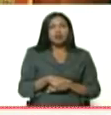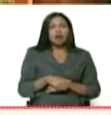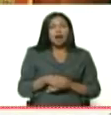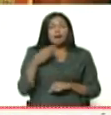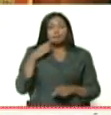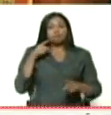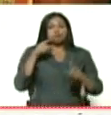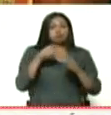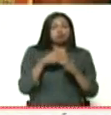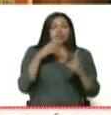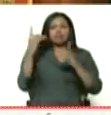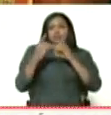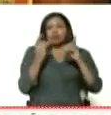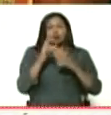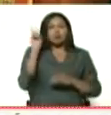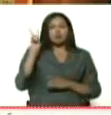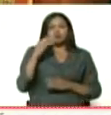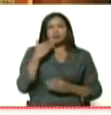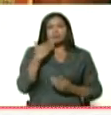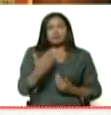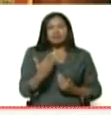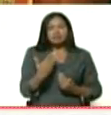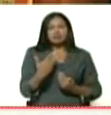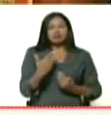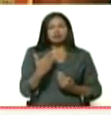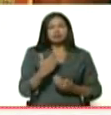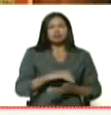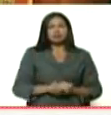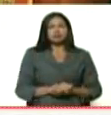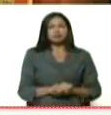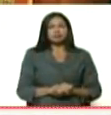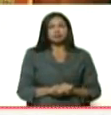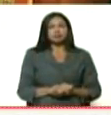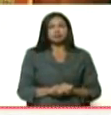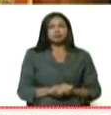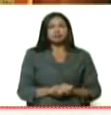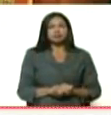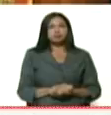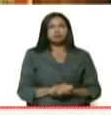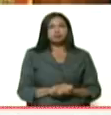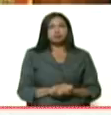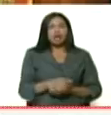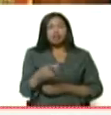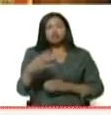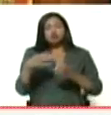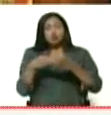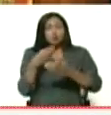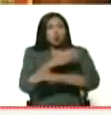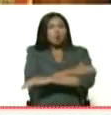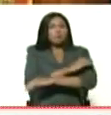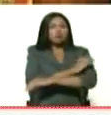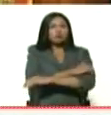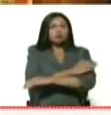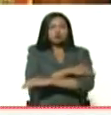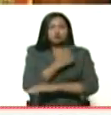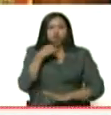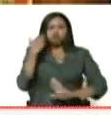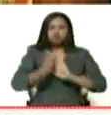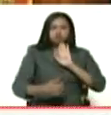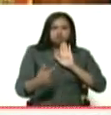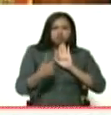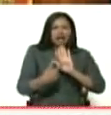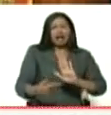Venezuela, a pedir de esos sectores de oposición un pronunciamiento